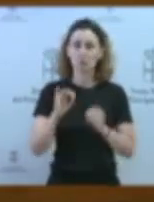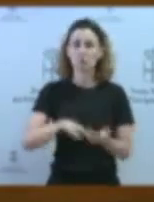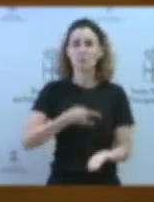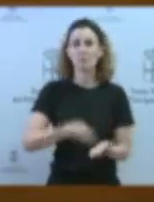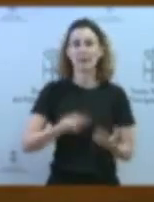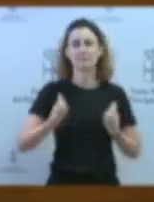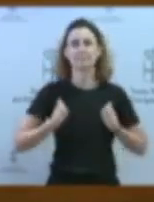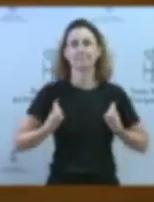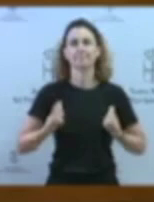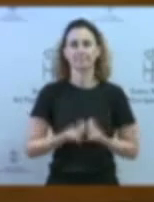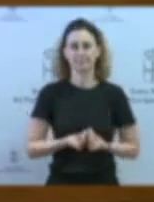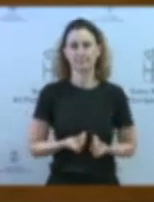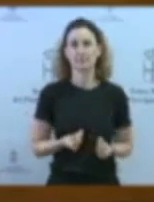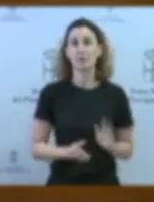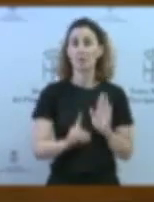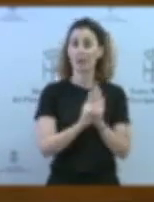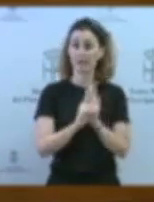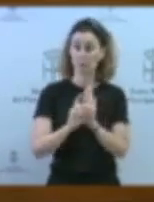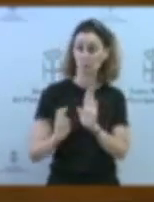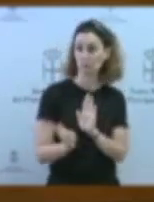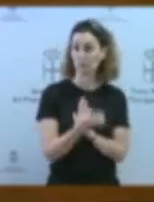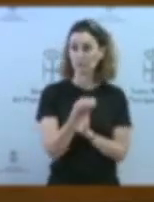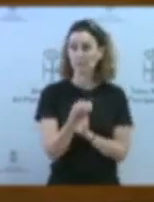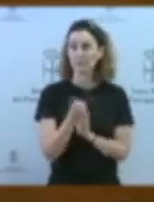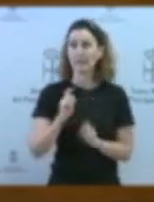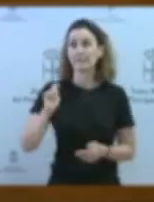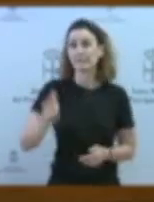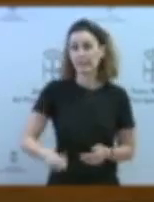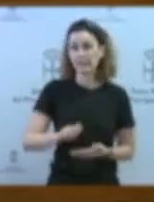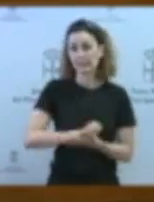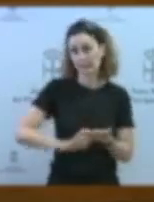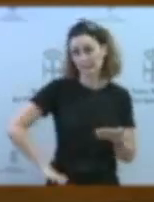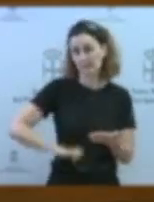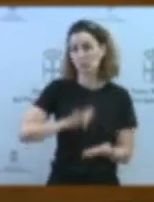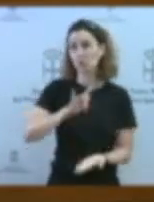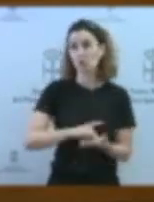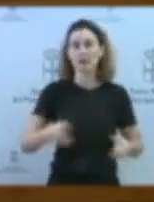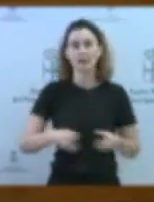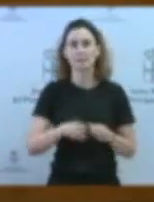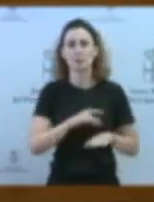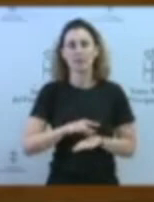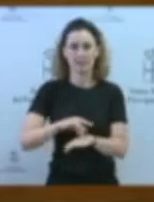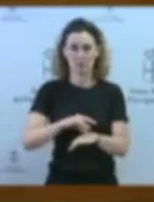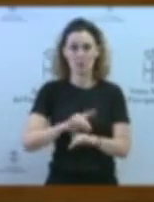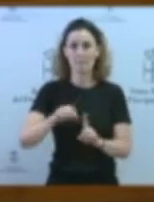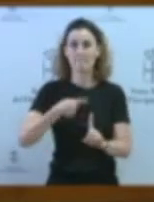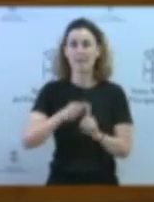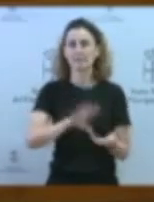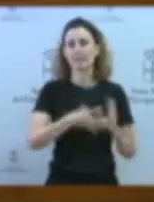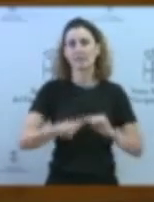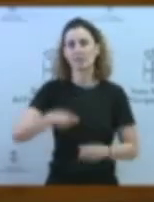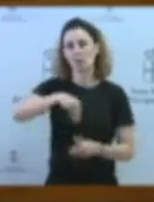se tienen que, los dictámenes, que se tienen que establecer desde los equipos de orientación, y en las adaptaciones curriculares, los informes que hay que hacer para las